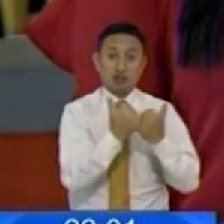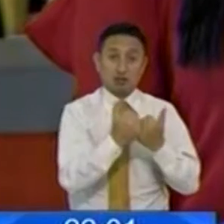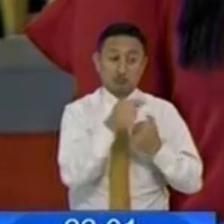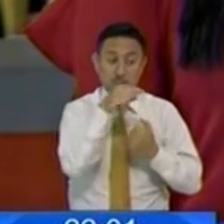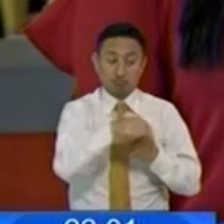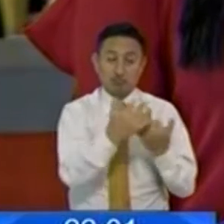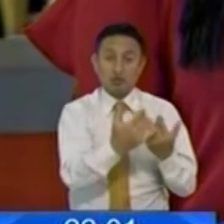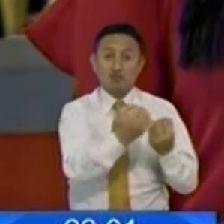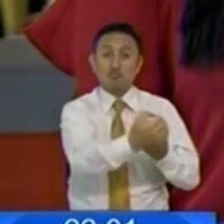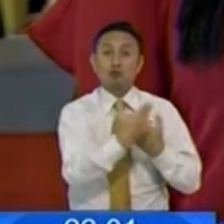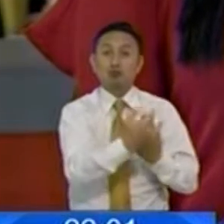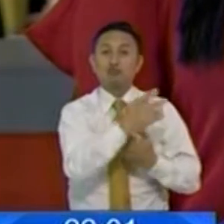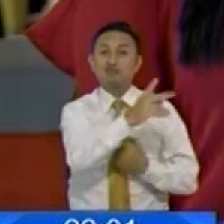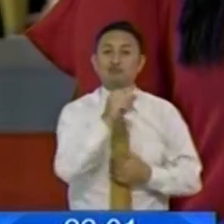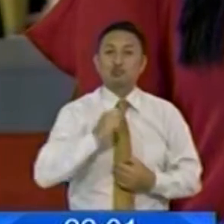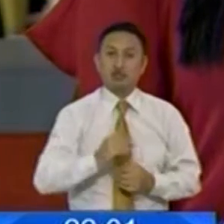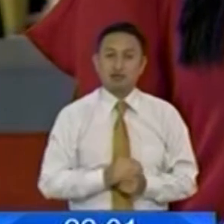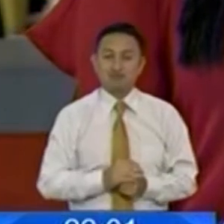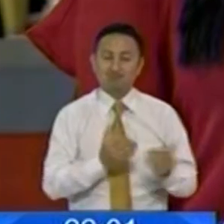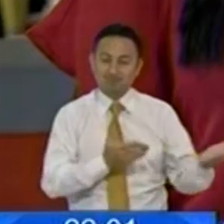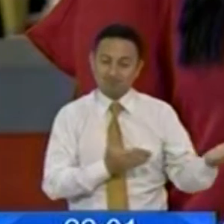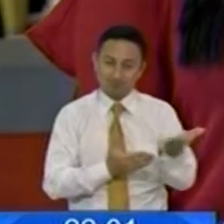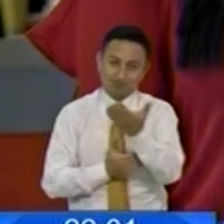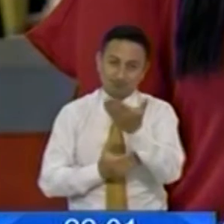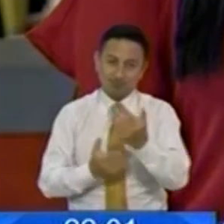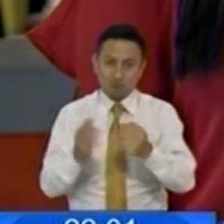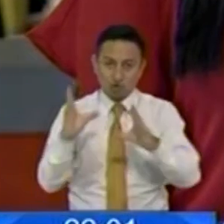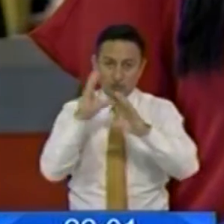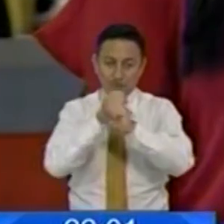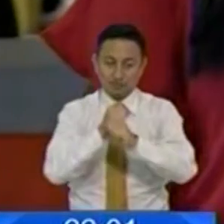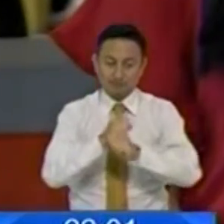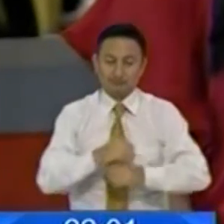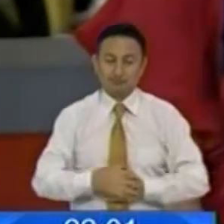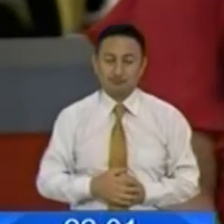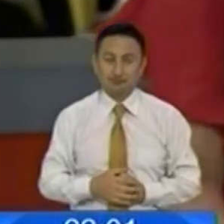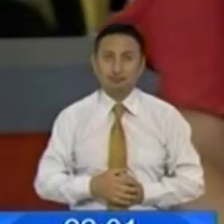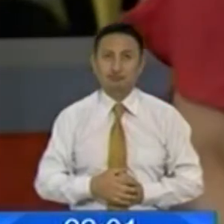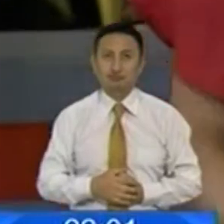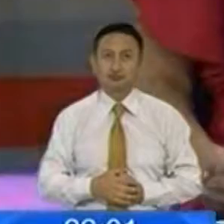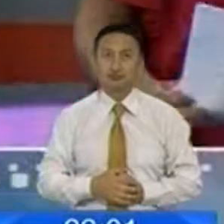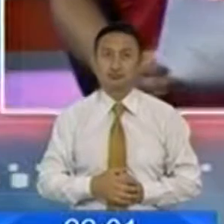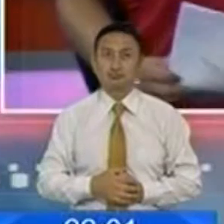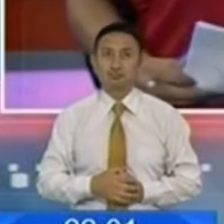para contarnos los detalles. Adelante, Marilyn, muy buenas noches, te escuchamos con mucha atención.